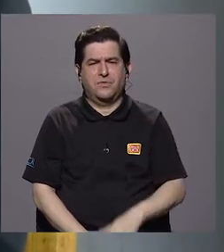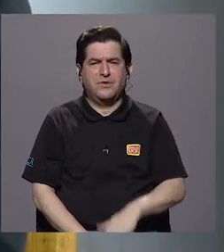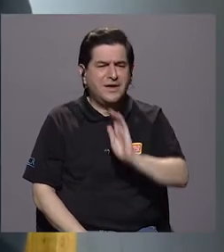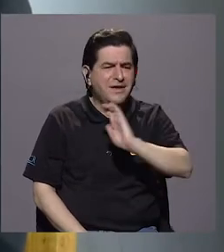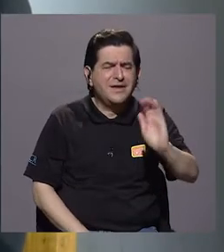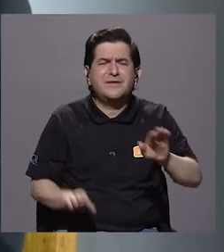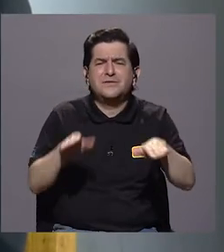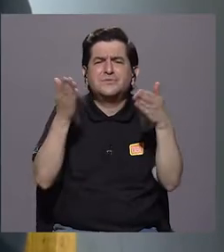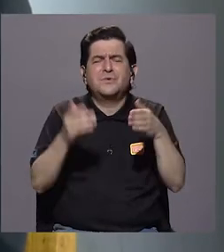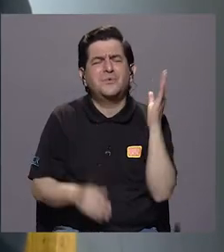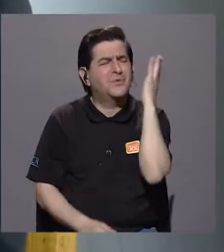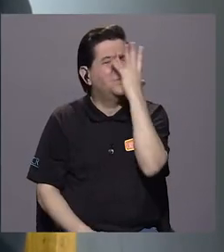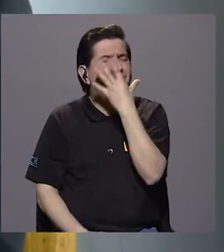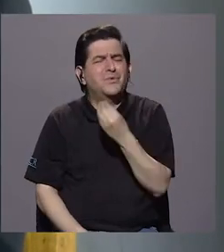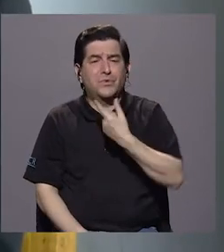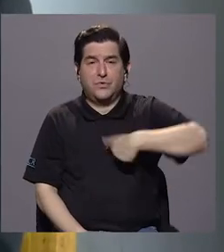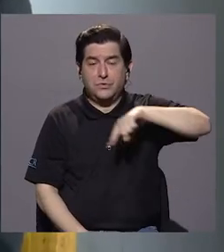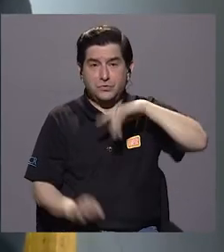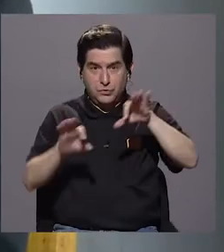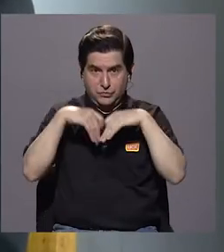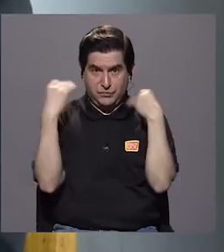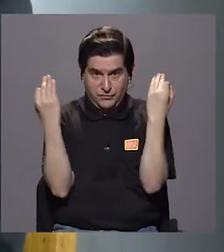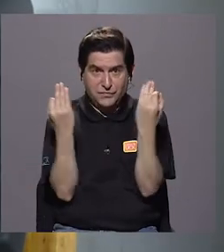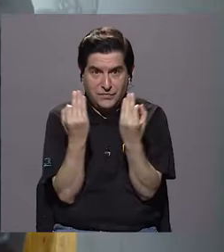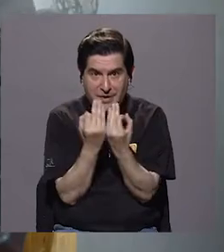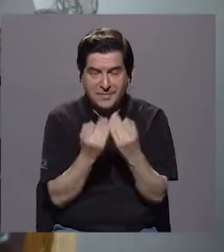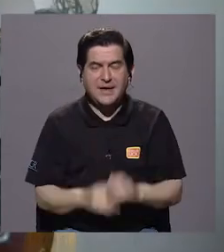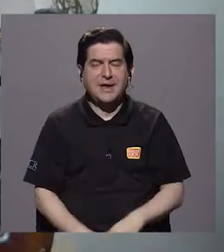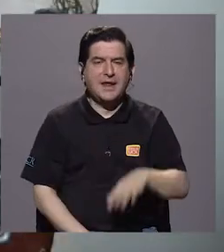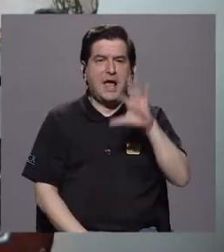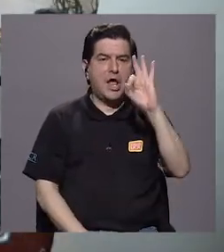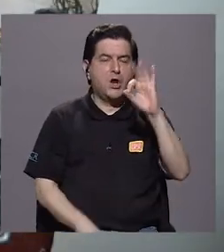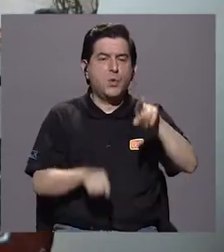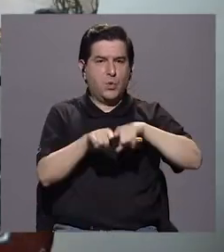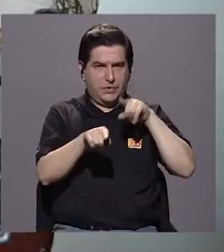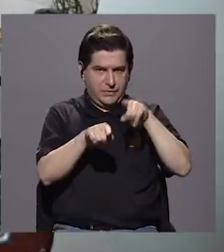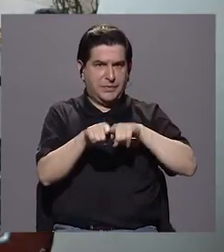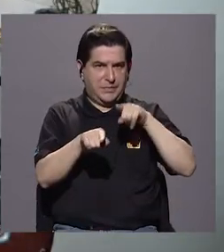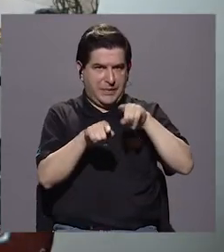linda. Somos una familia, somos 9 hermanos.